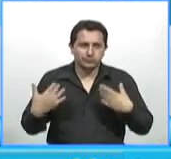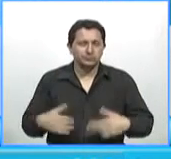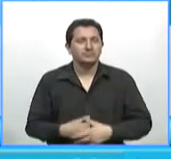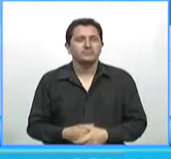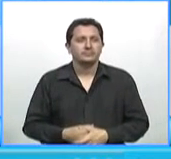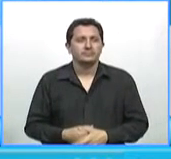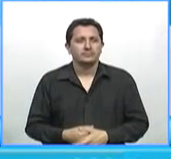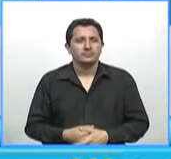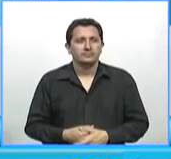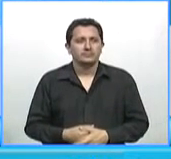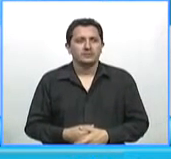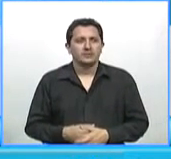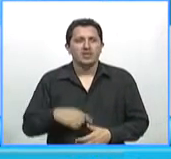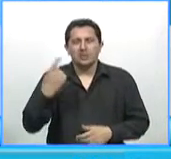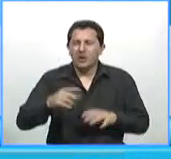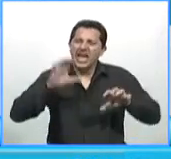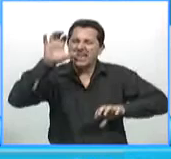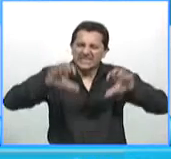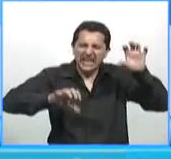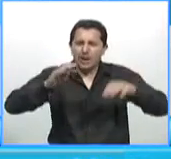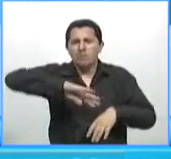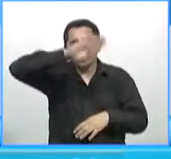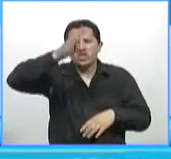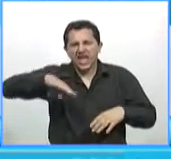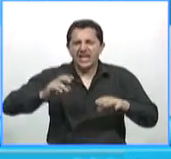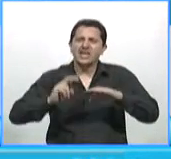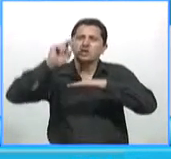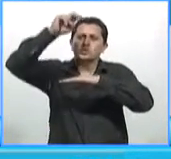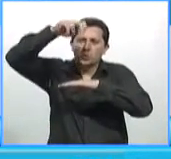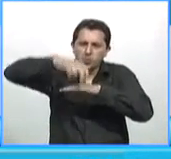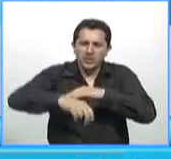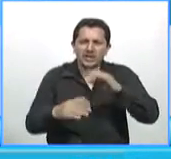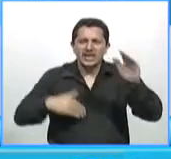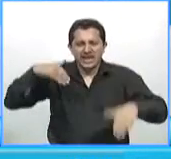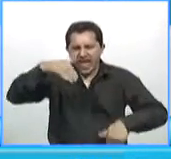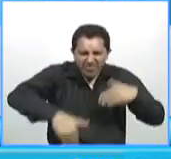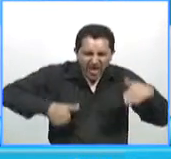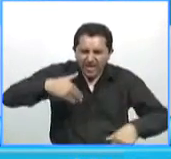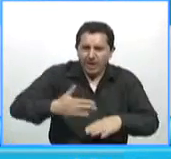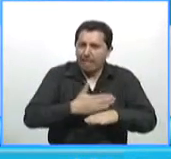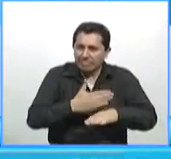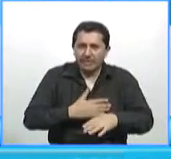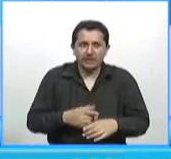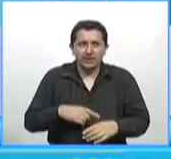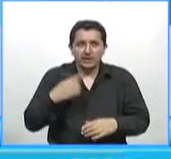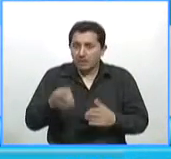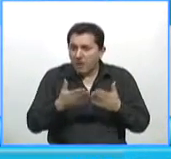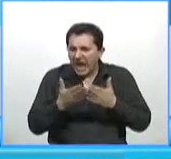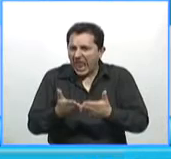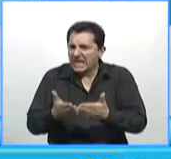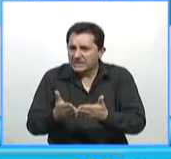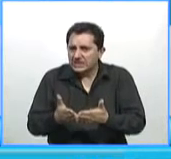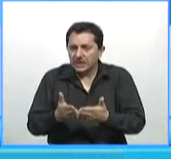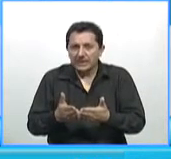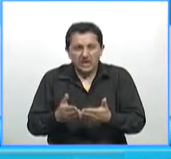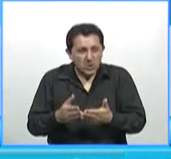Y después de escalar, de subir montañas, bajar, después de haber nadado, nos dejaron sin lancha,